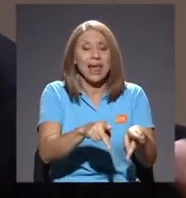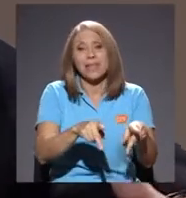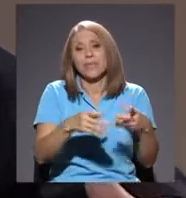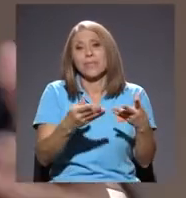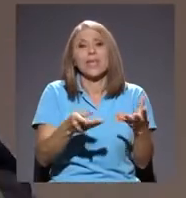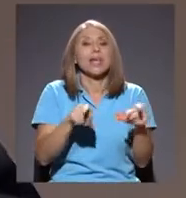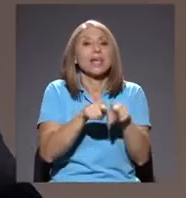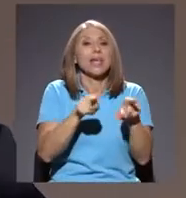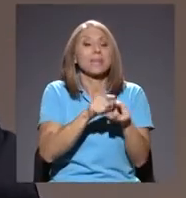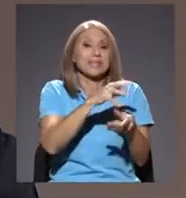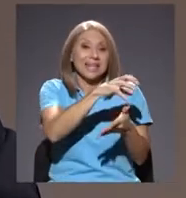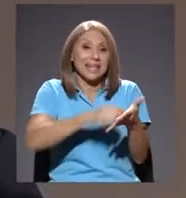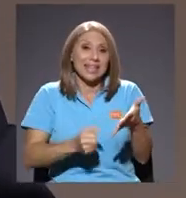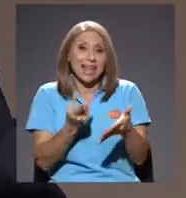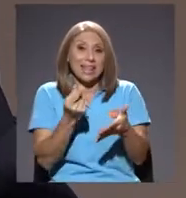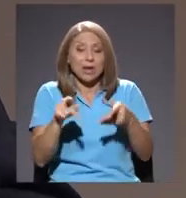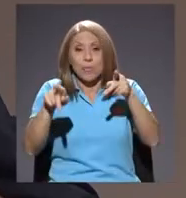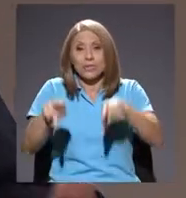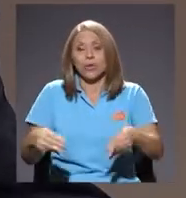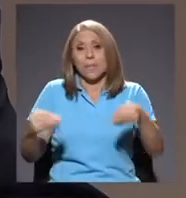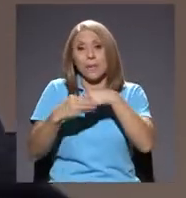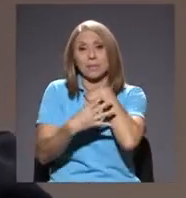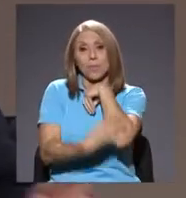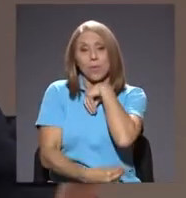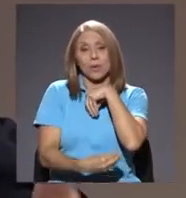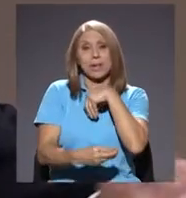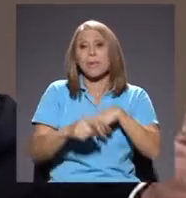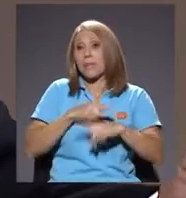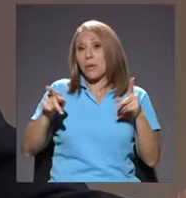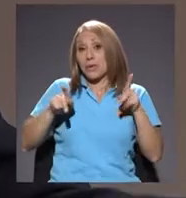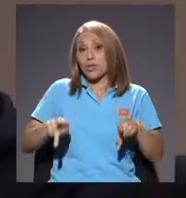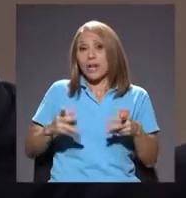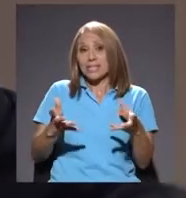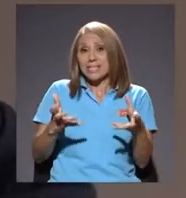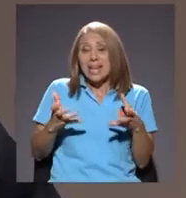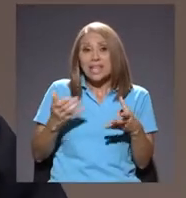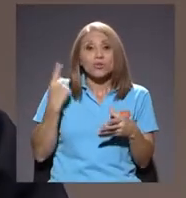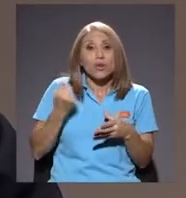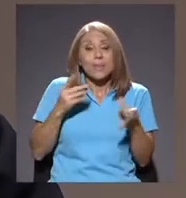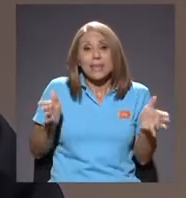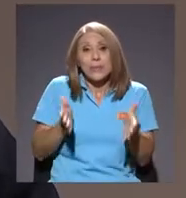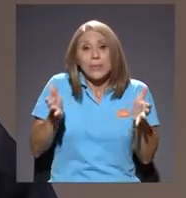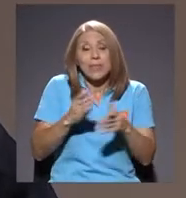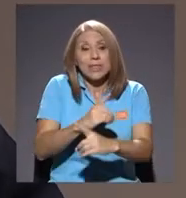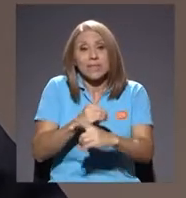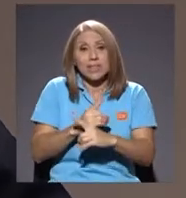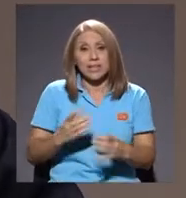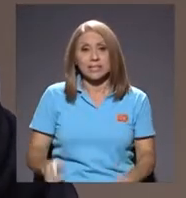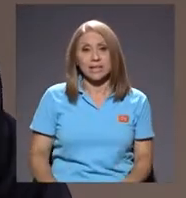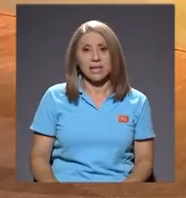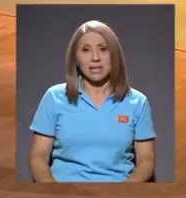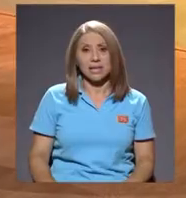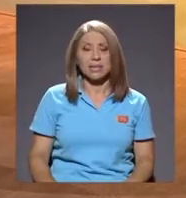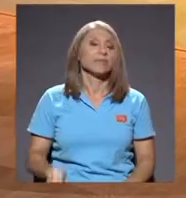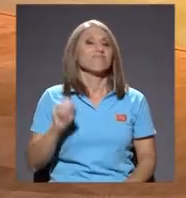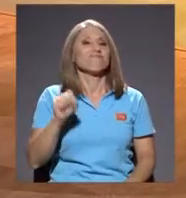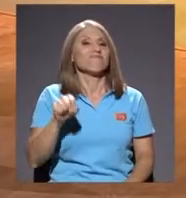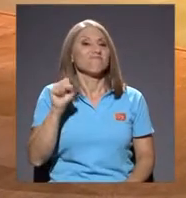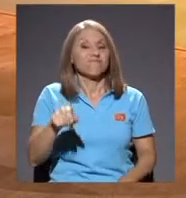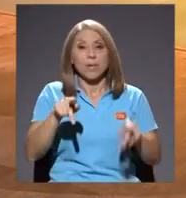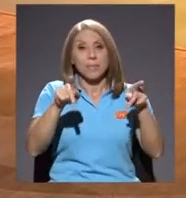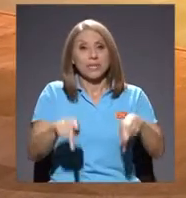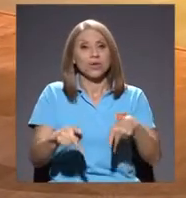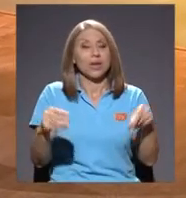tiempo estar pensando en esas cosas y ya se lo vi defenderse llama todos los informales son generalmente hacia los personas pobres o generalmente